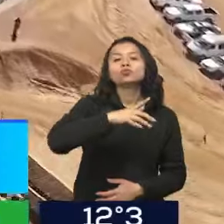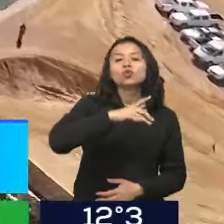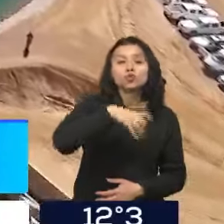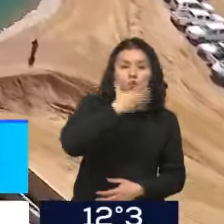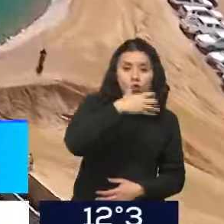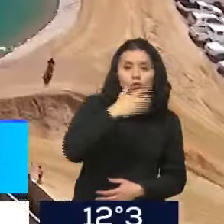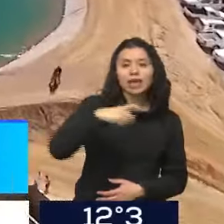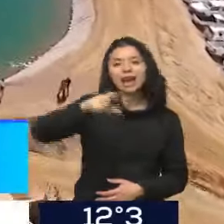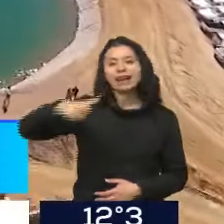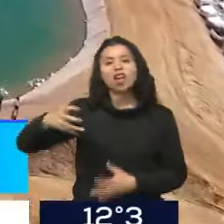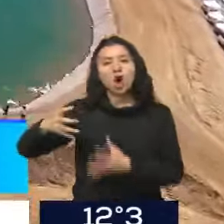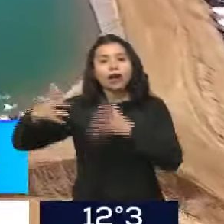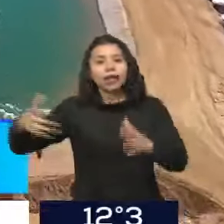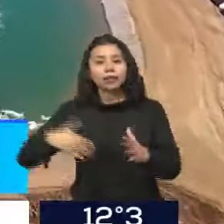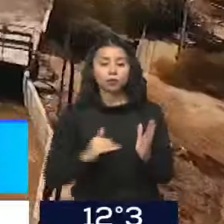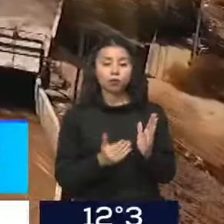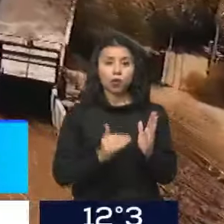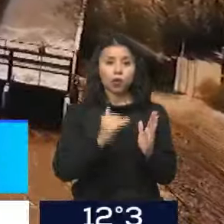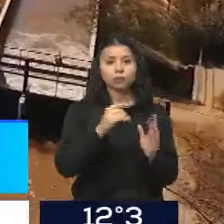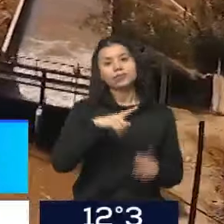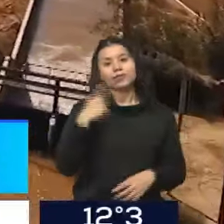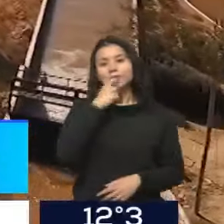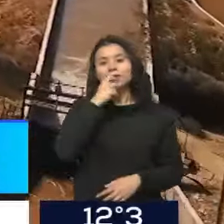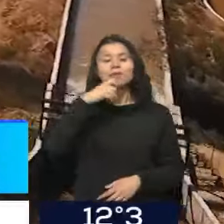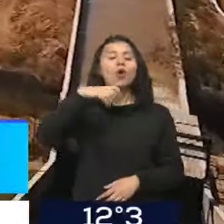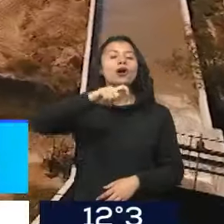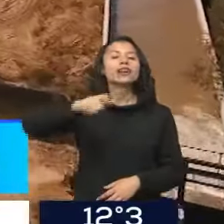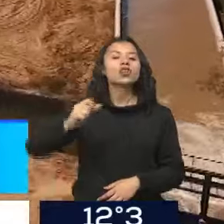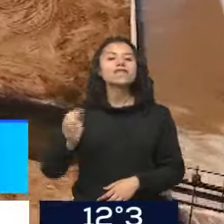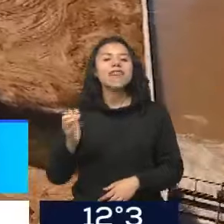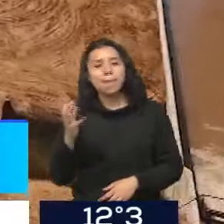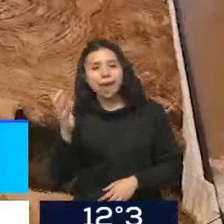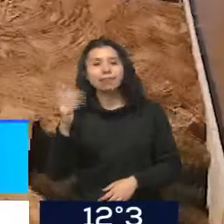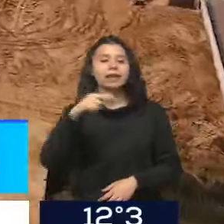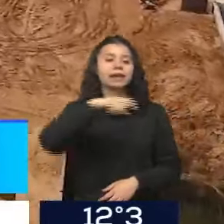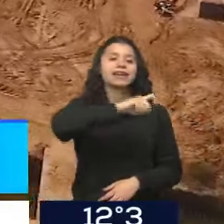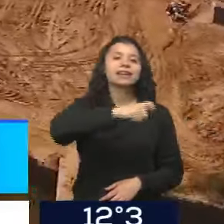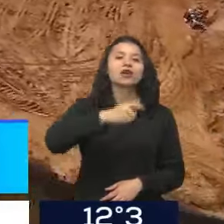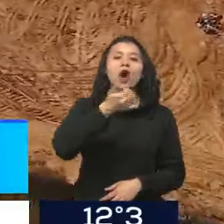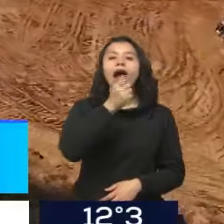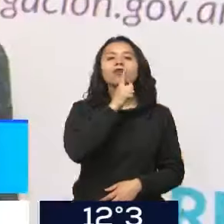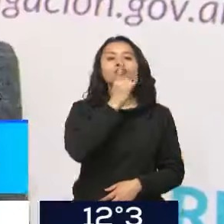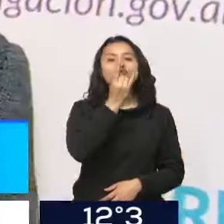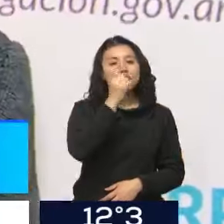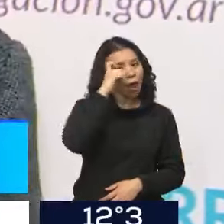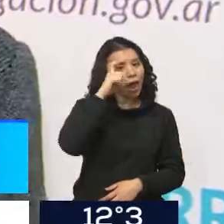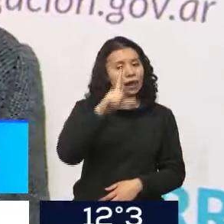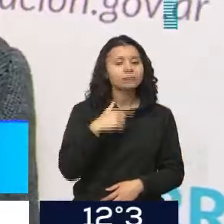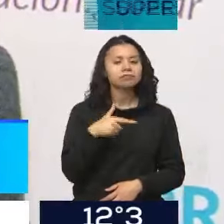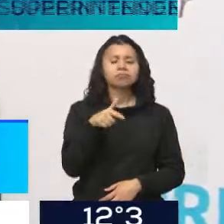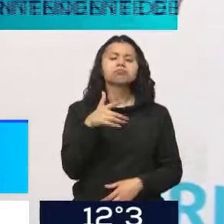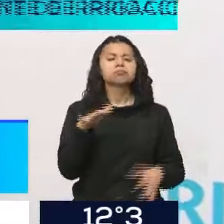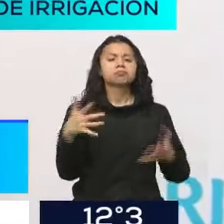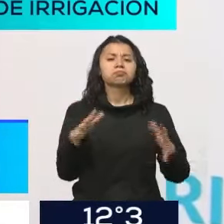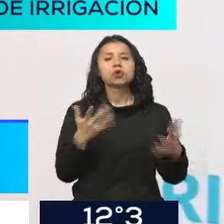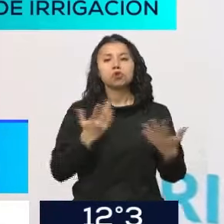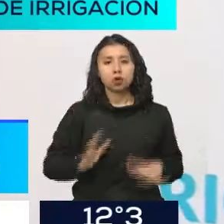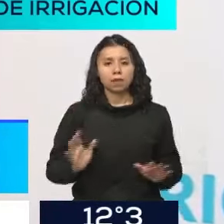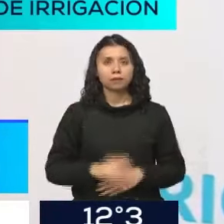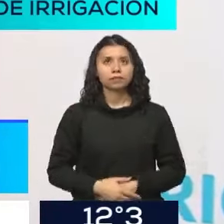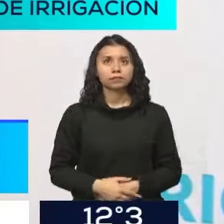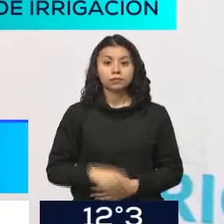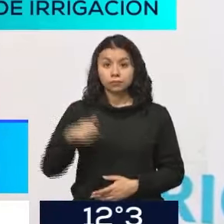normal, mientras que otros ríos, como el Diamante, el Atuel, tendrán un caudal dentro del parámetro medio. En todos los ríos de Mendoza va a ser un buen